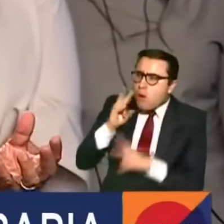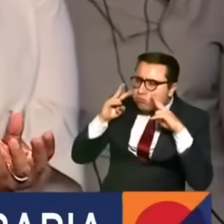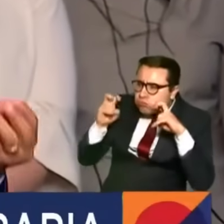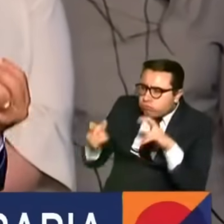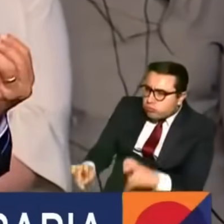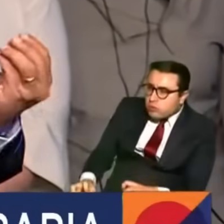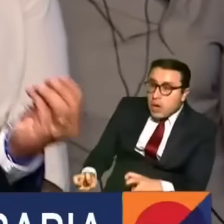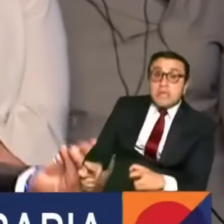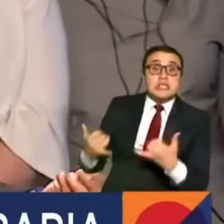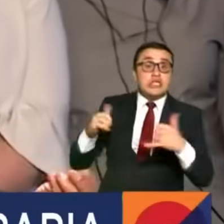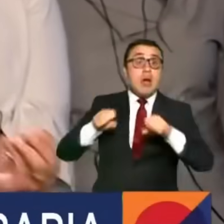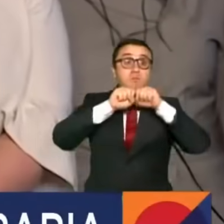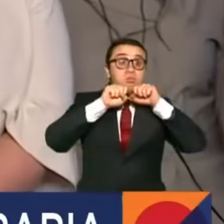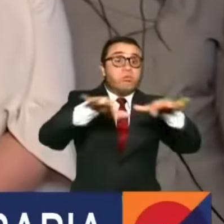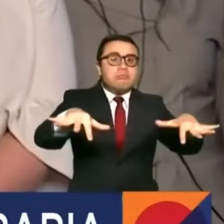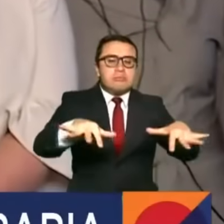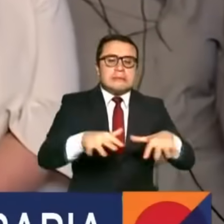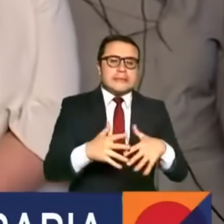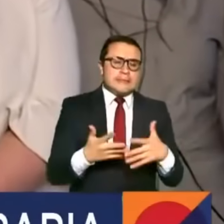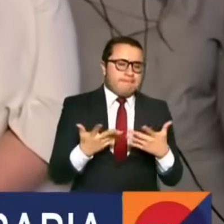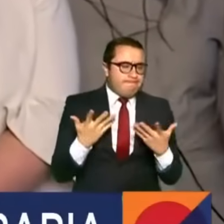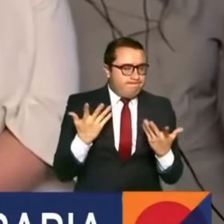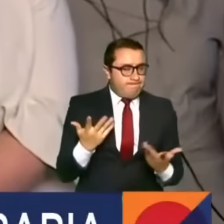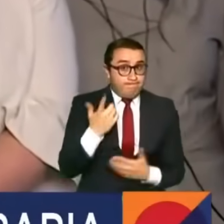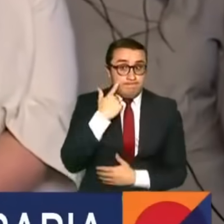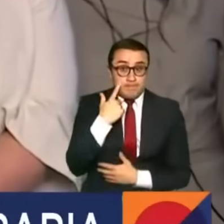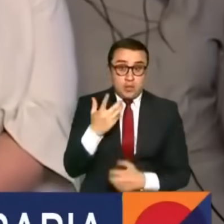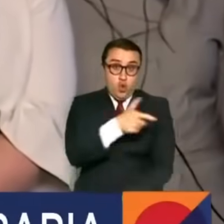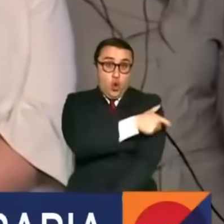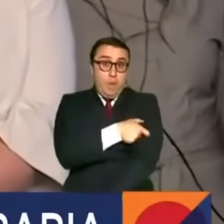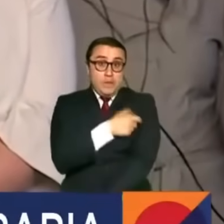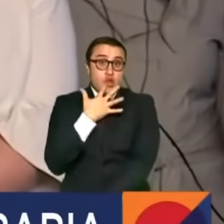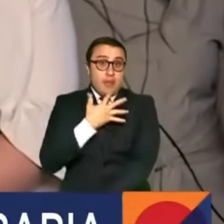Comisión de la Verdad Histórica que entregó su informe,